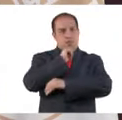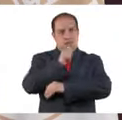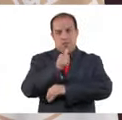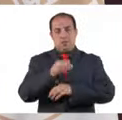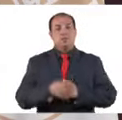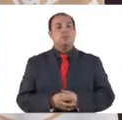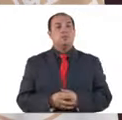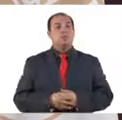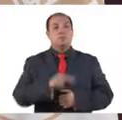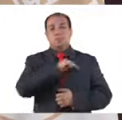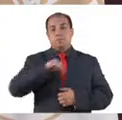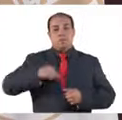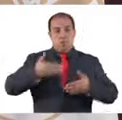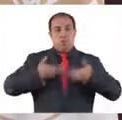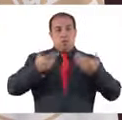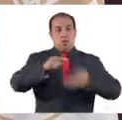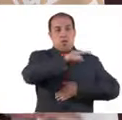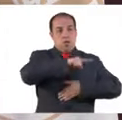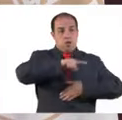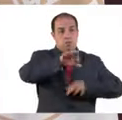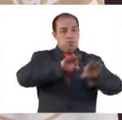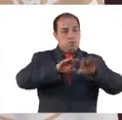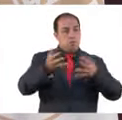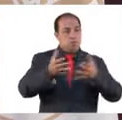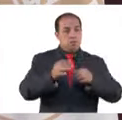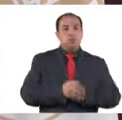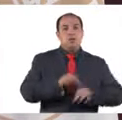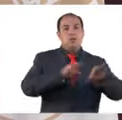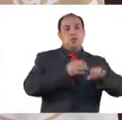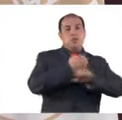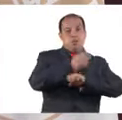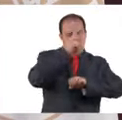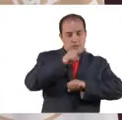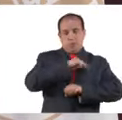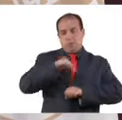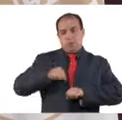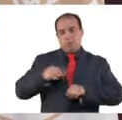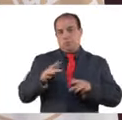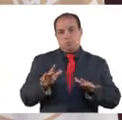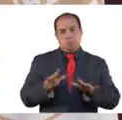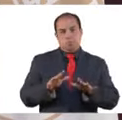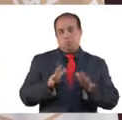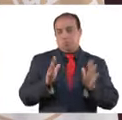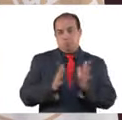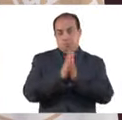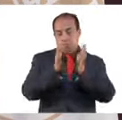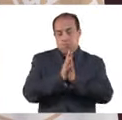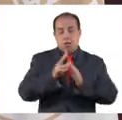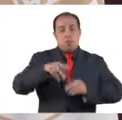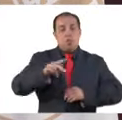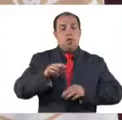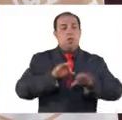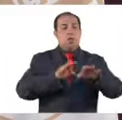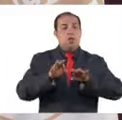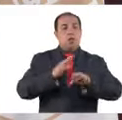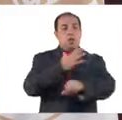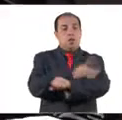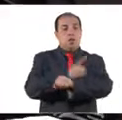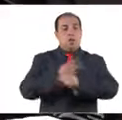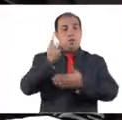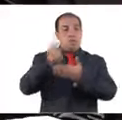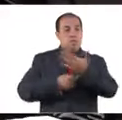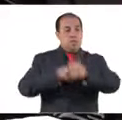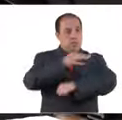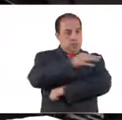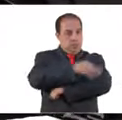Entonces, nosotros también confiamos en que ellos están haciendo su trabajo. Es un trabajo del Estado de México, ahí sí nosotros no nos metemos, pero pues trabajamos de forma coordinada en la planeación, el diseño.